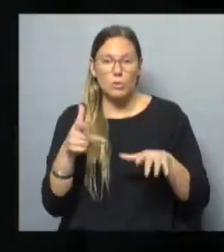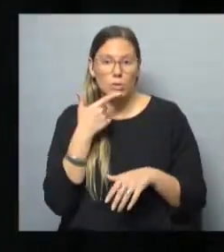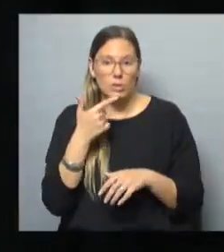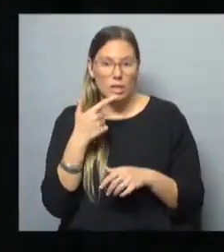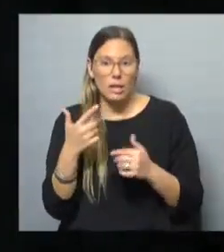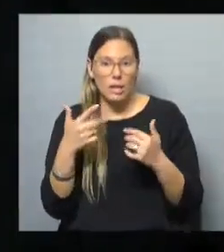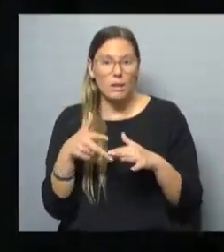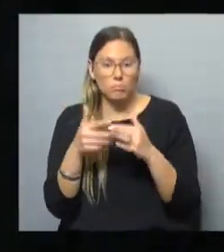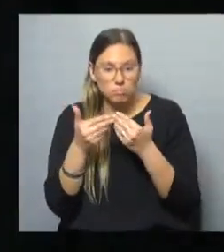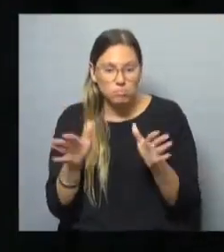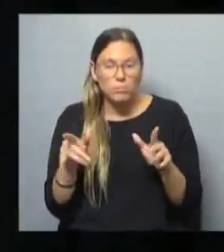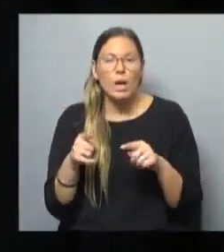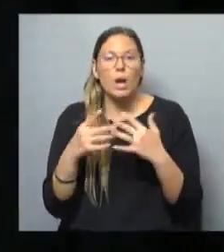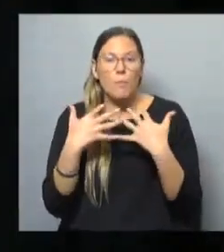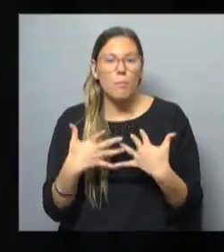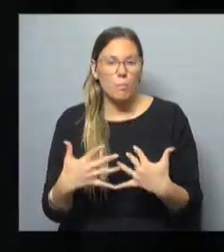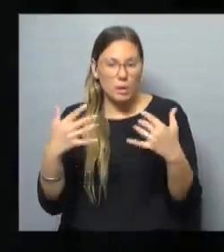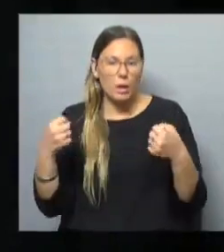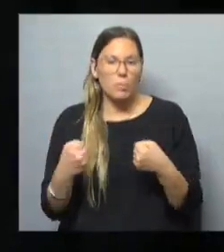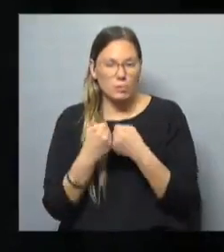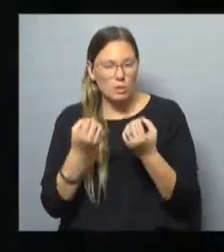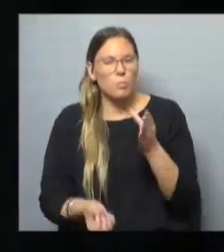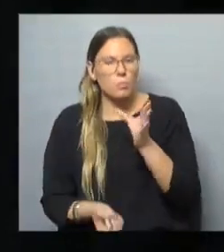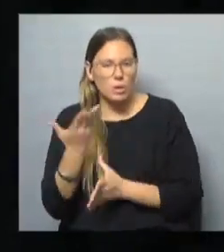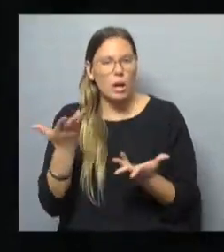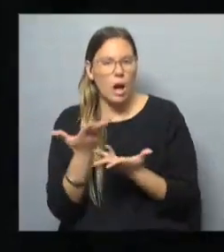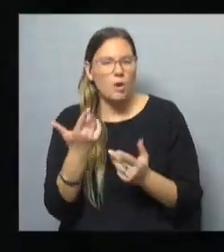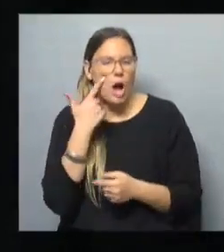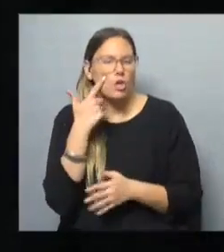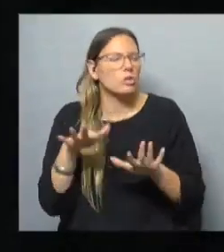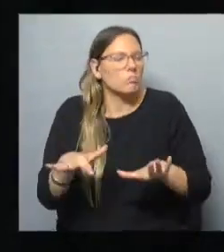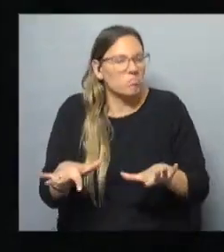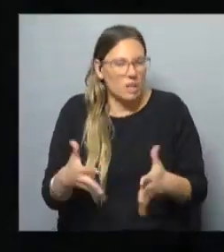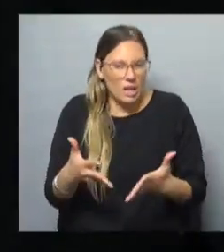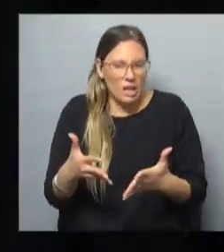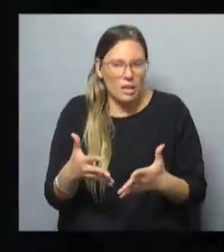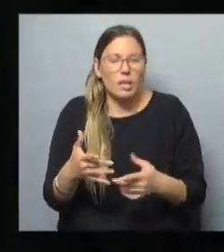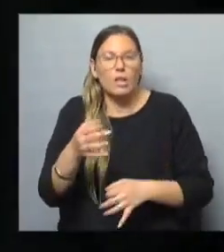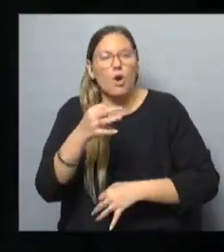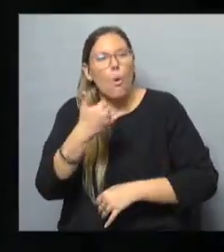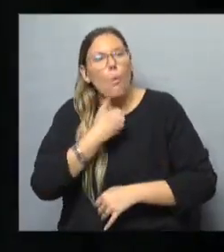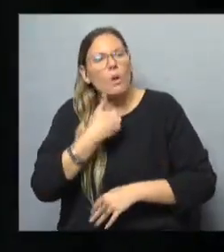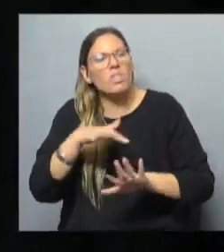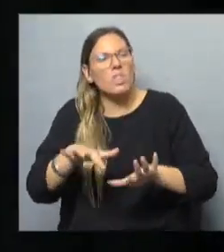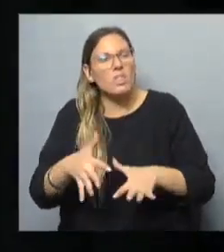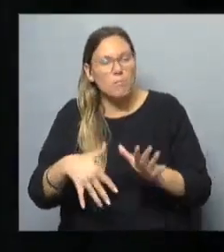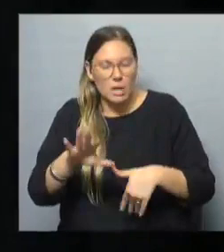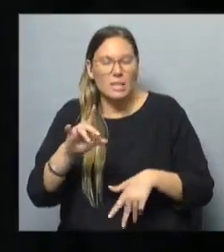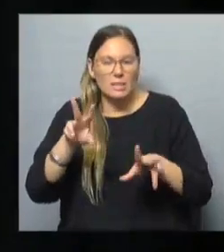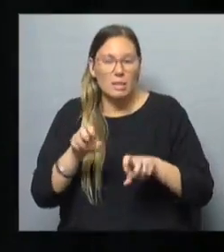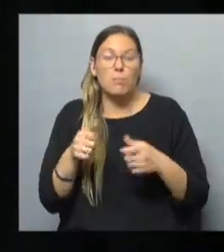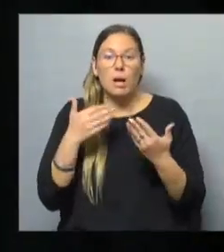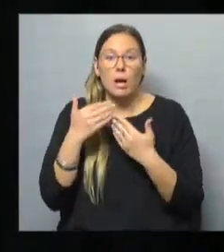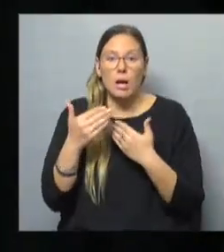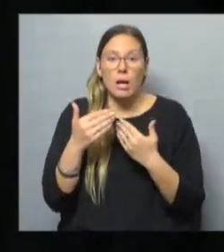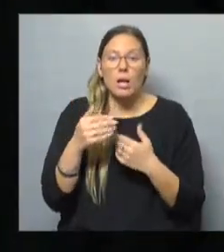un espectáculo de improvisación moderna, que ahora vamos a ver un poco de qué va, que nos instruyan un poco acerca del tema. Estoy hablando de